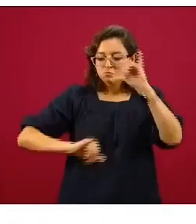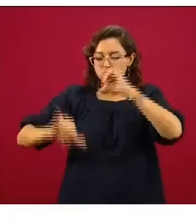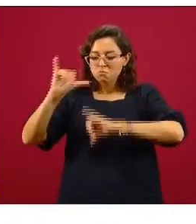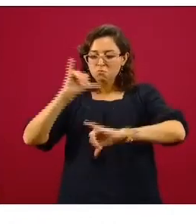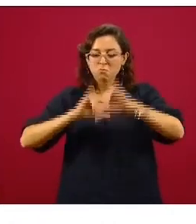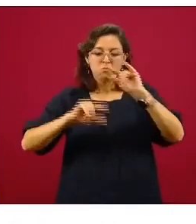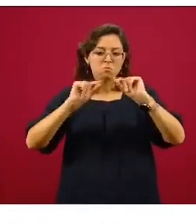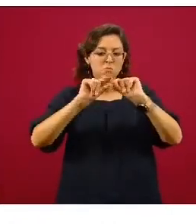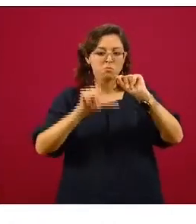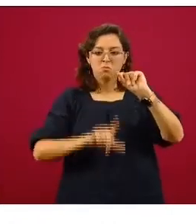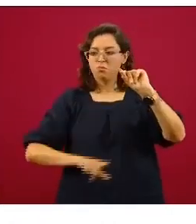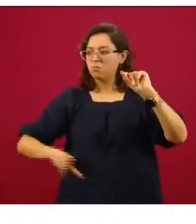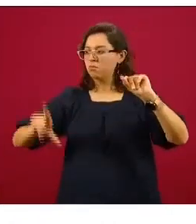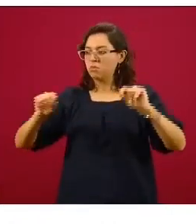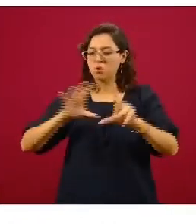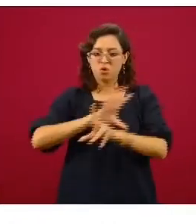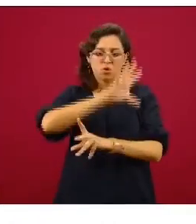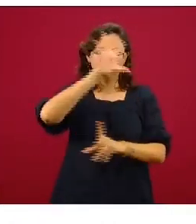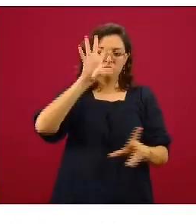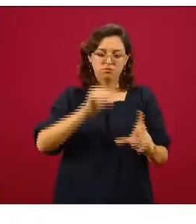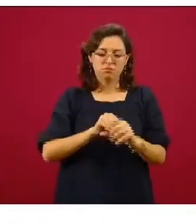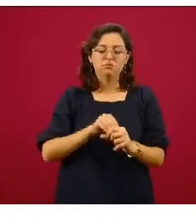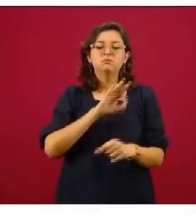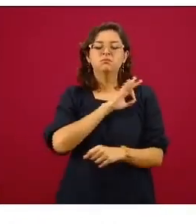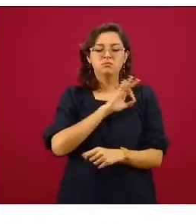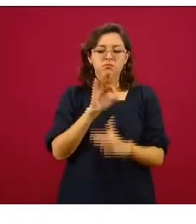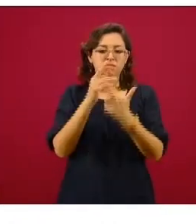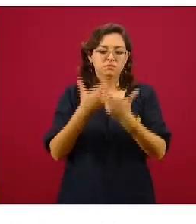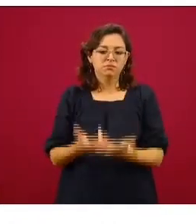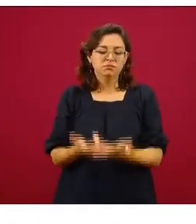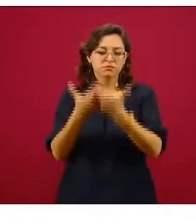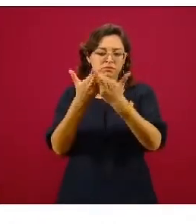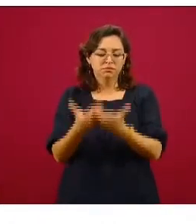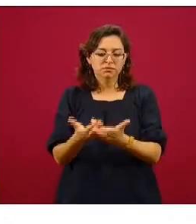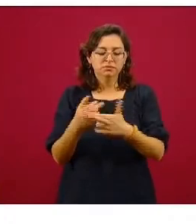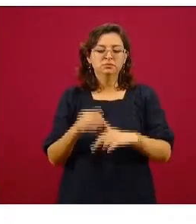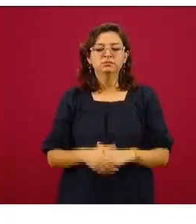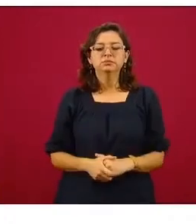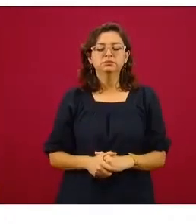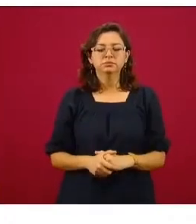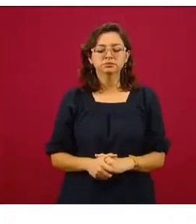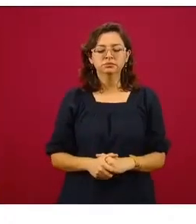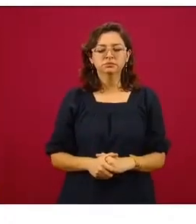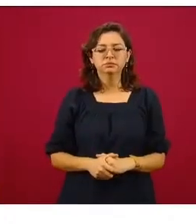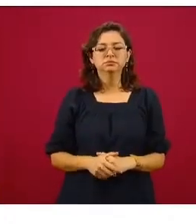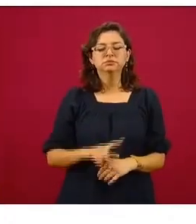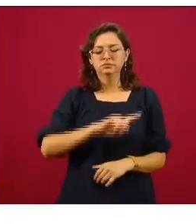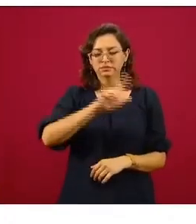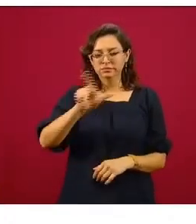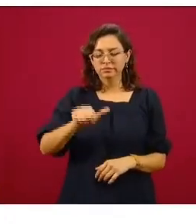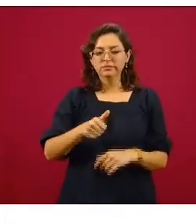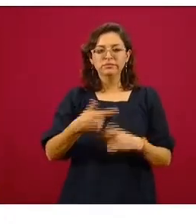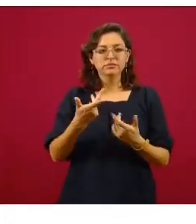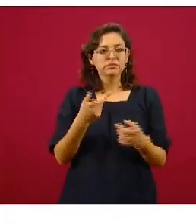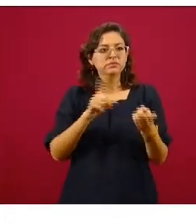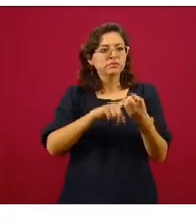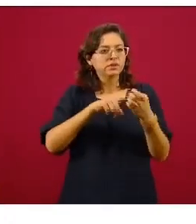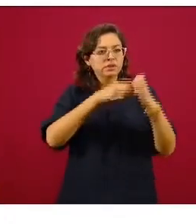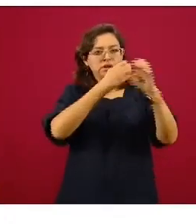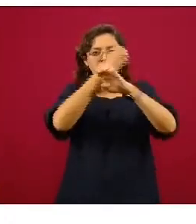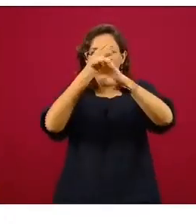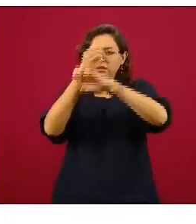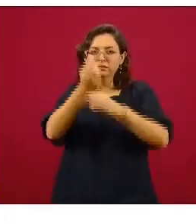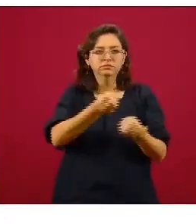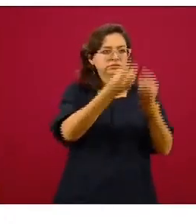repartidas en toda esta red nacional de laboratorios de salud pública. En una diapositiva más adelante veremos cómo se encuentran distribuidas.